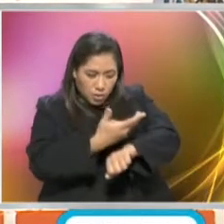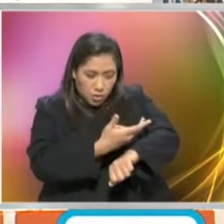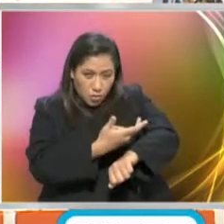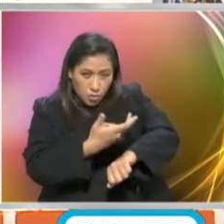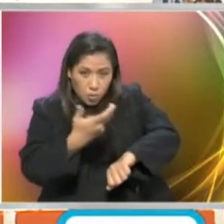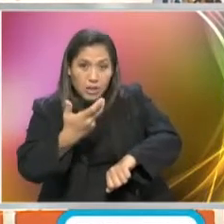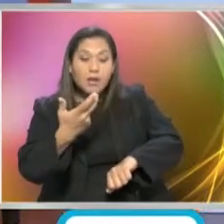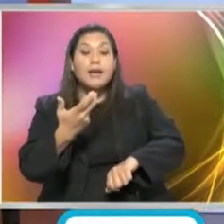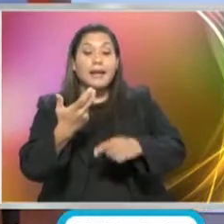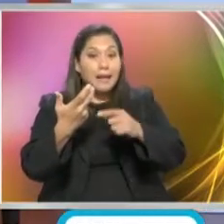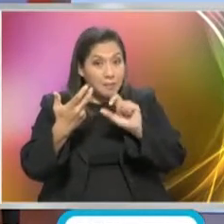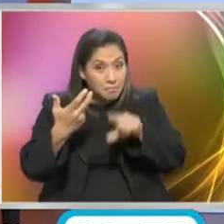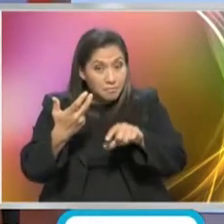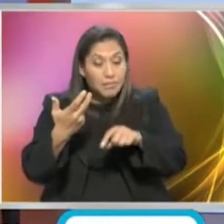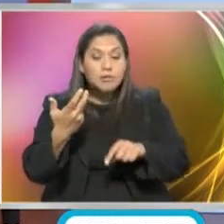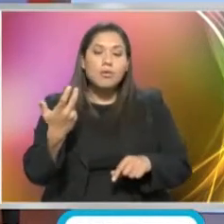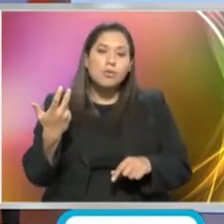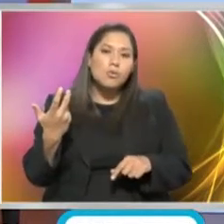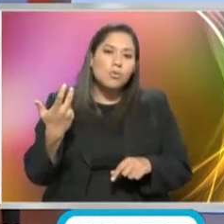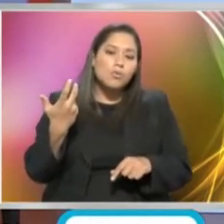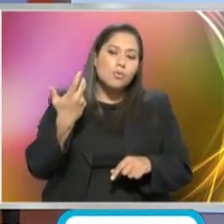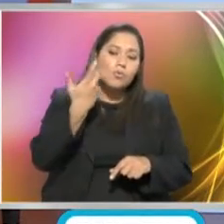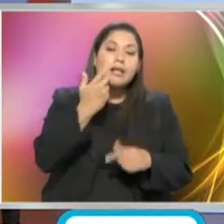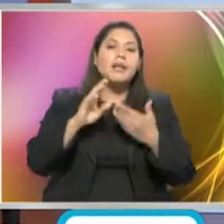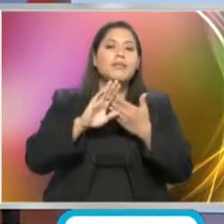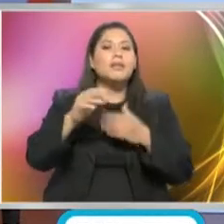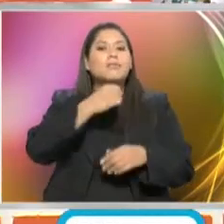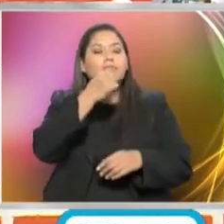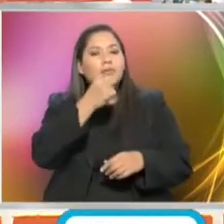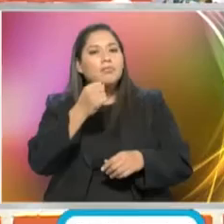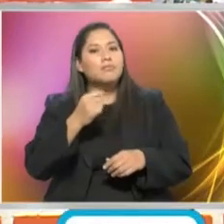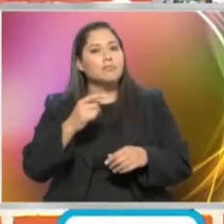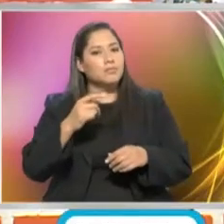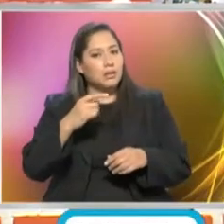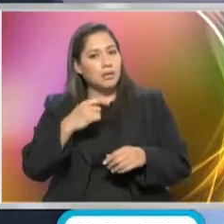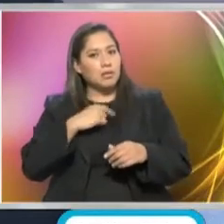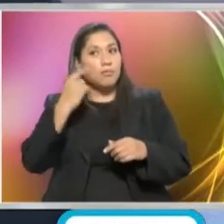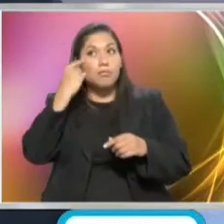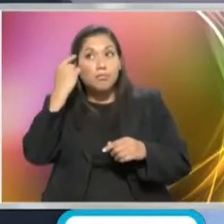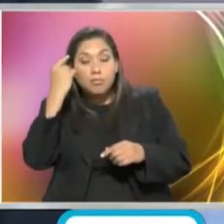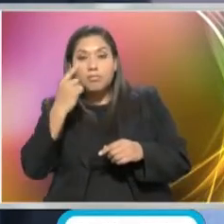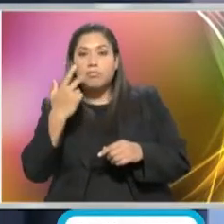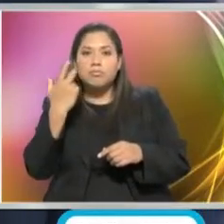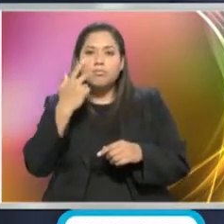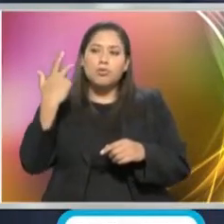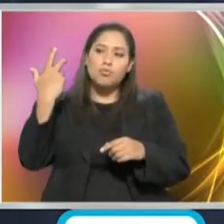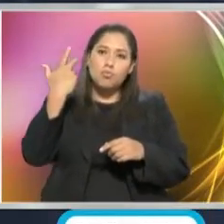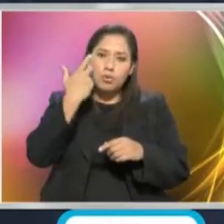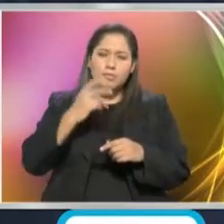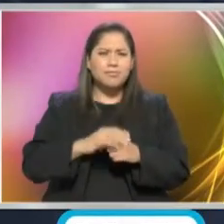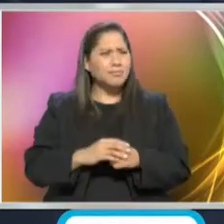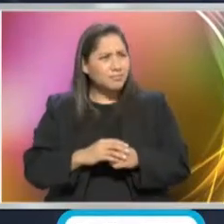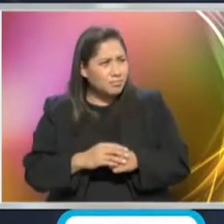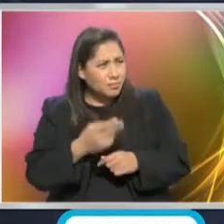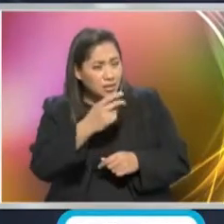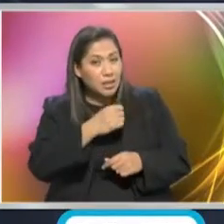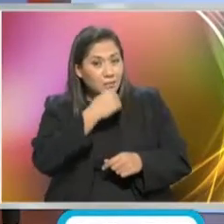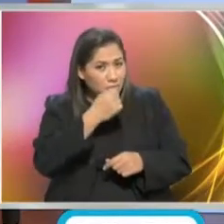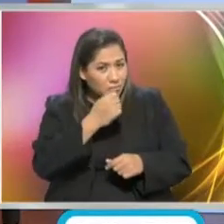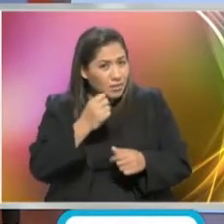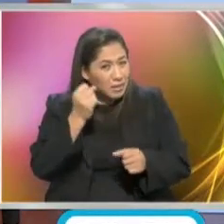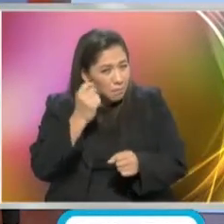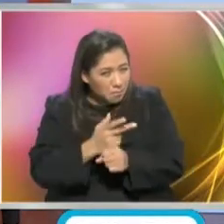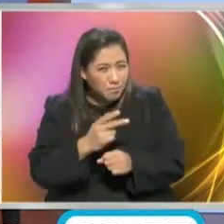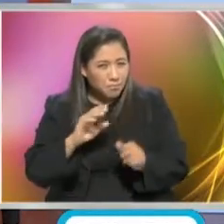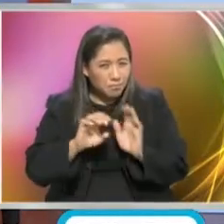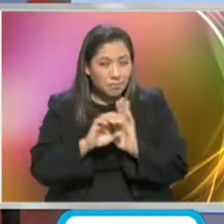de la sangre, ¿Sí? y ese lo que evita es el envejecimiento prematuro de la persona. Ya. Hay que tener claro que ese envejecimiento prematuro, porque